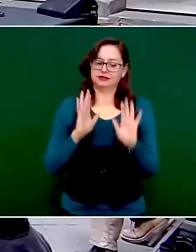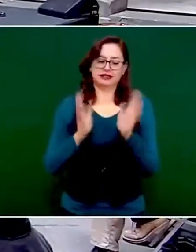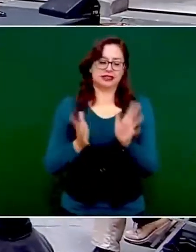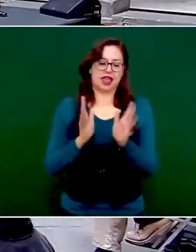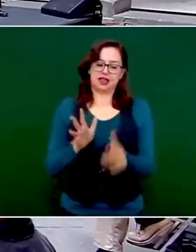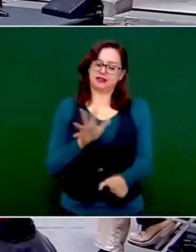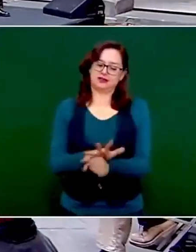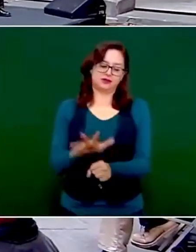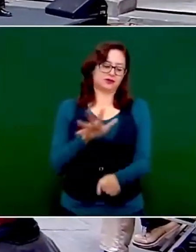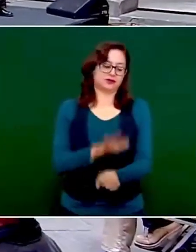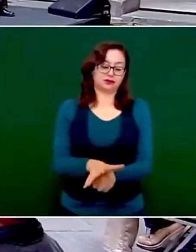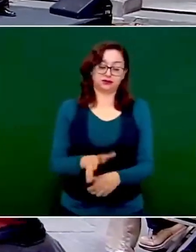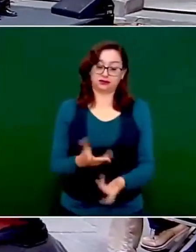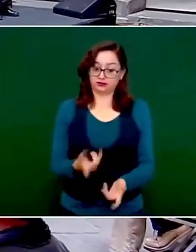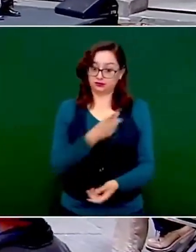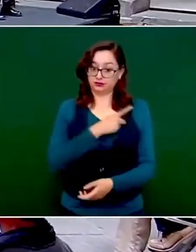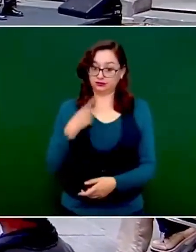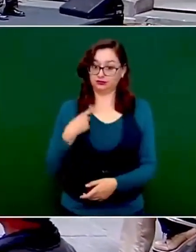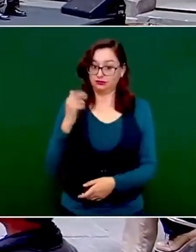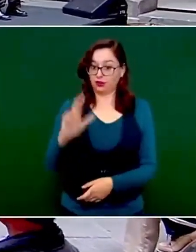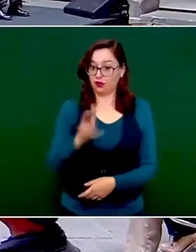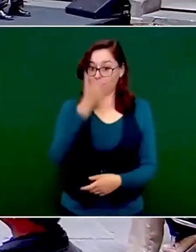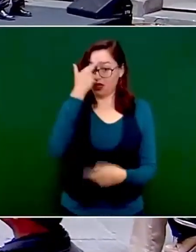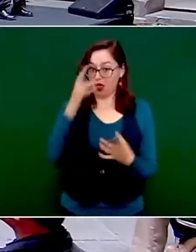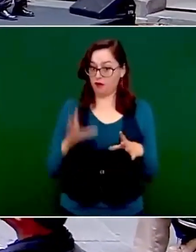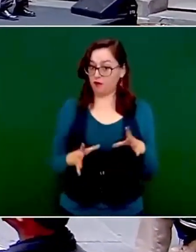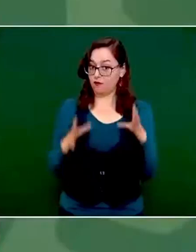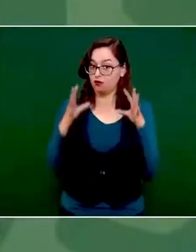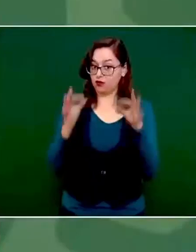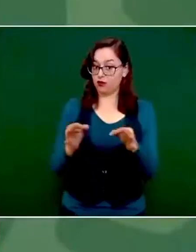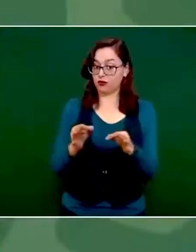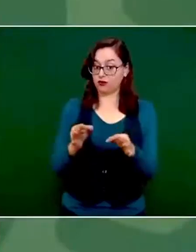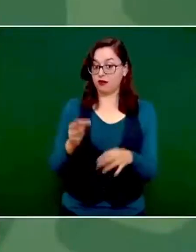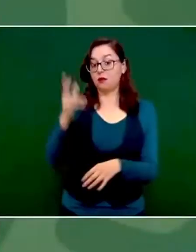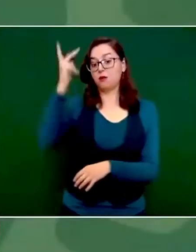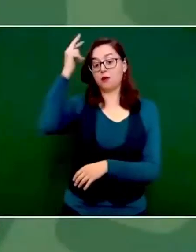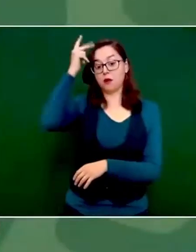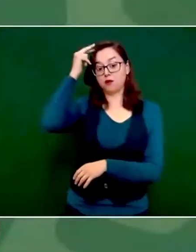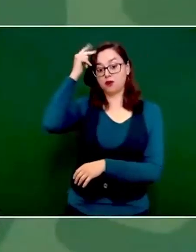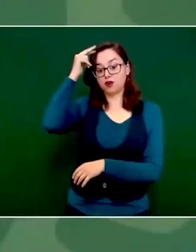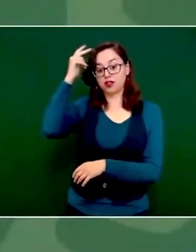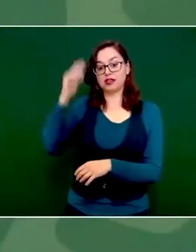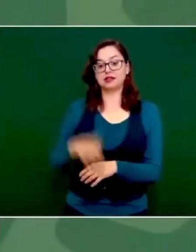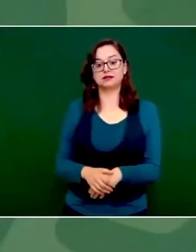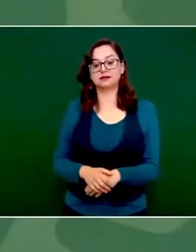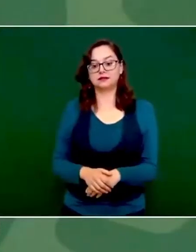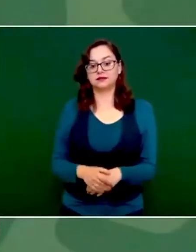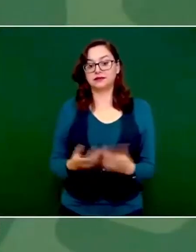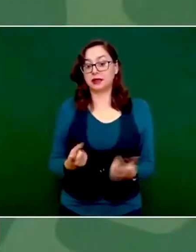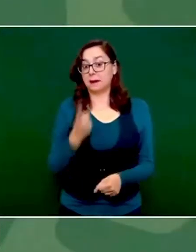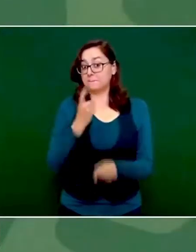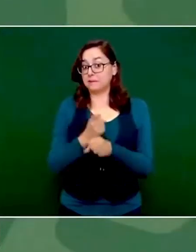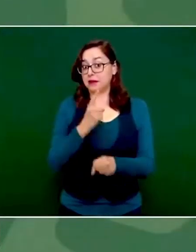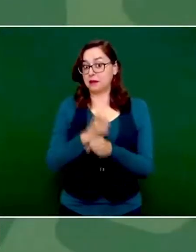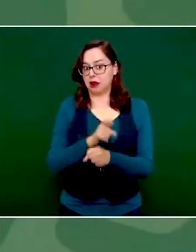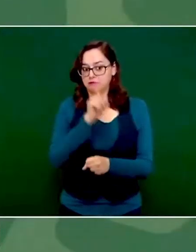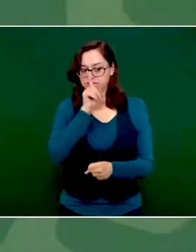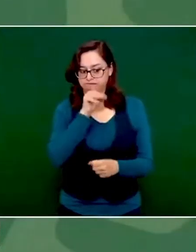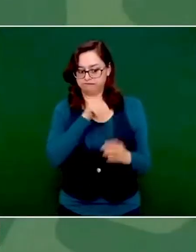inventó Porfirio Díaz. El primer tapado que hubo fue Manuel González. Entonces,